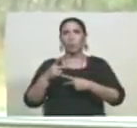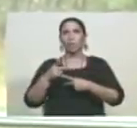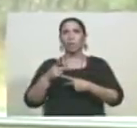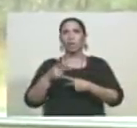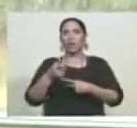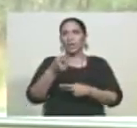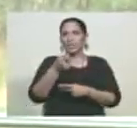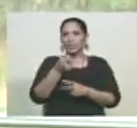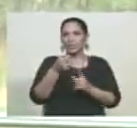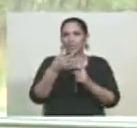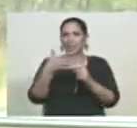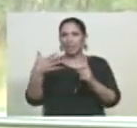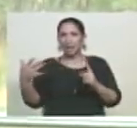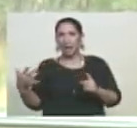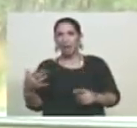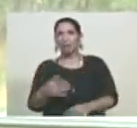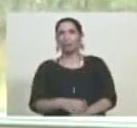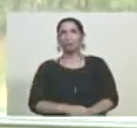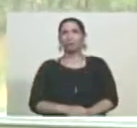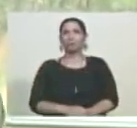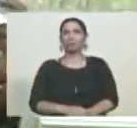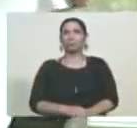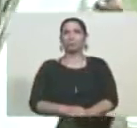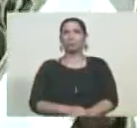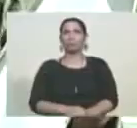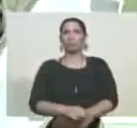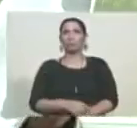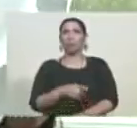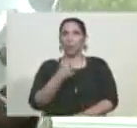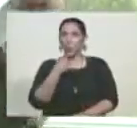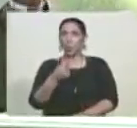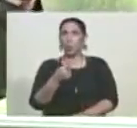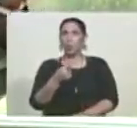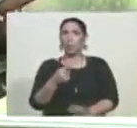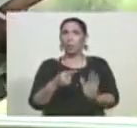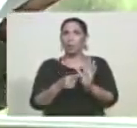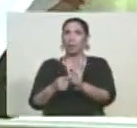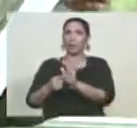leguminosas, raíces y musáceas. Y te lo digo para colocarte un